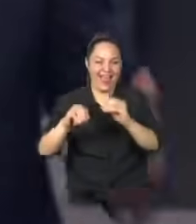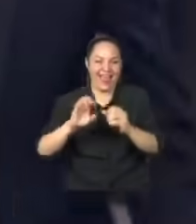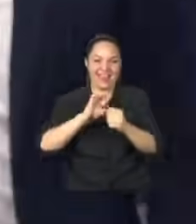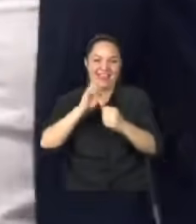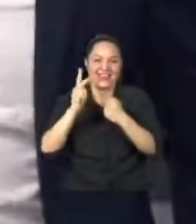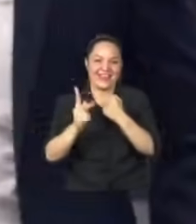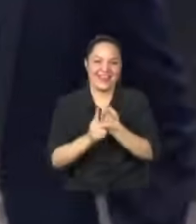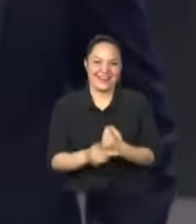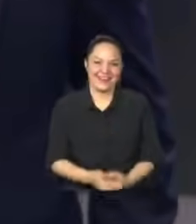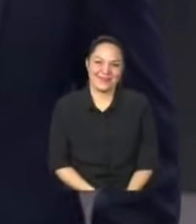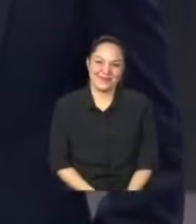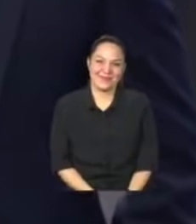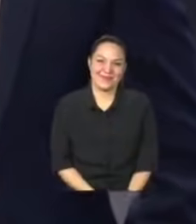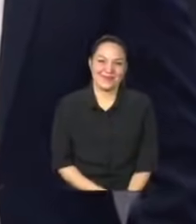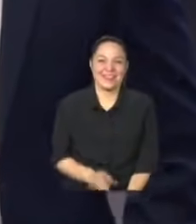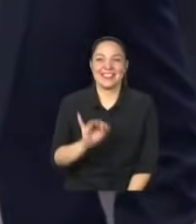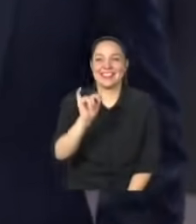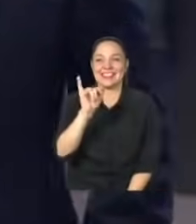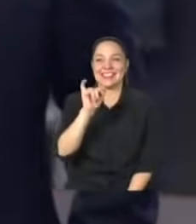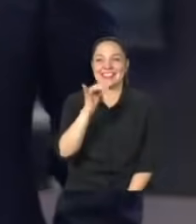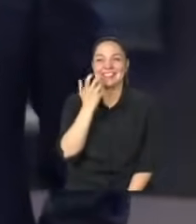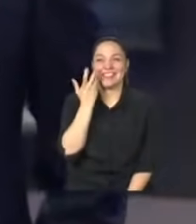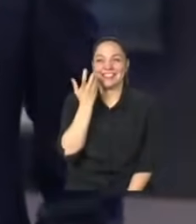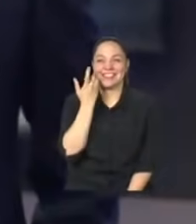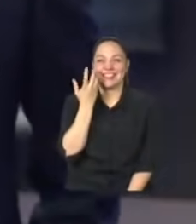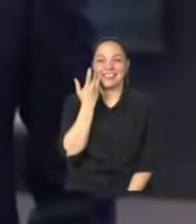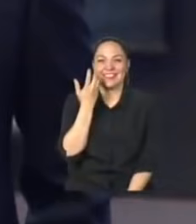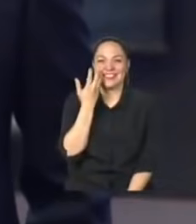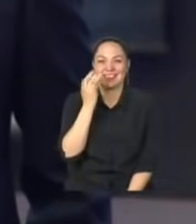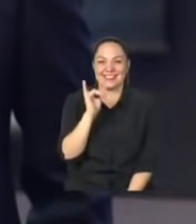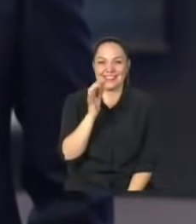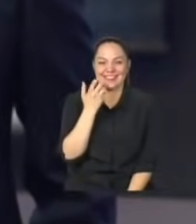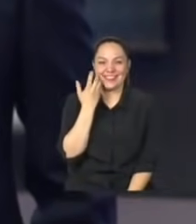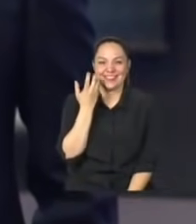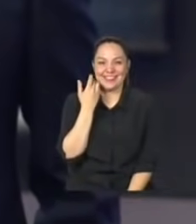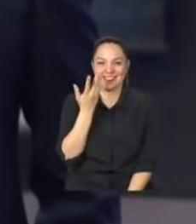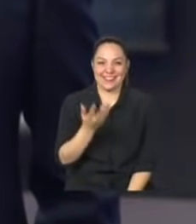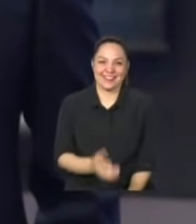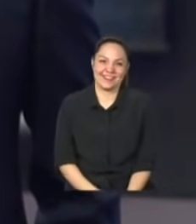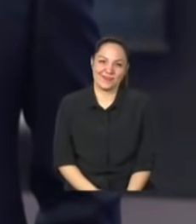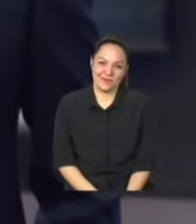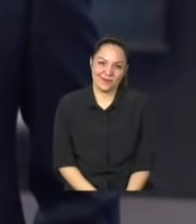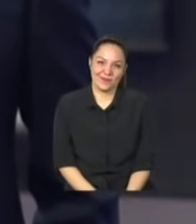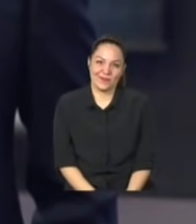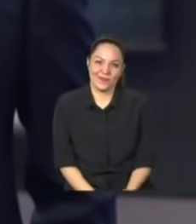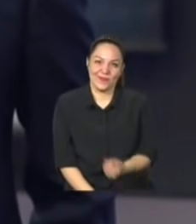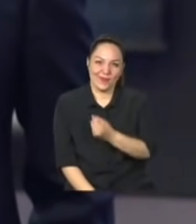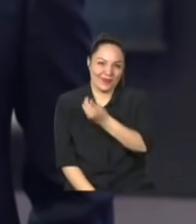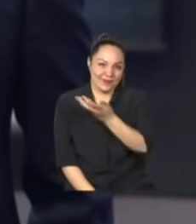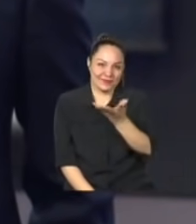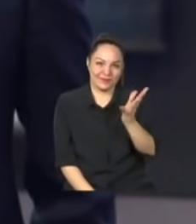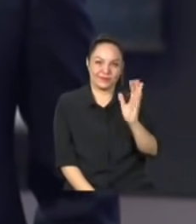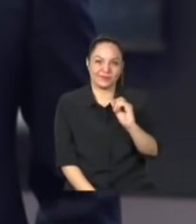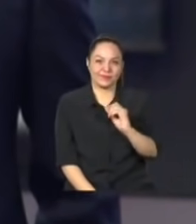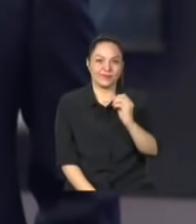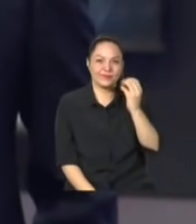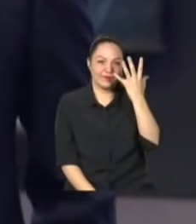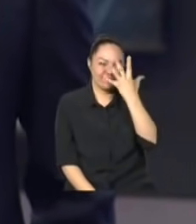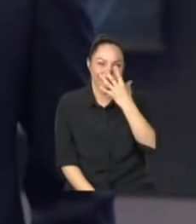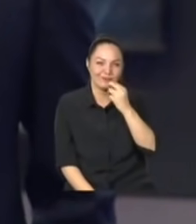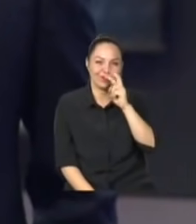¡Oh! ¡Hala! Sí, ya quiero ir, sí, quiero ir a Francia. Mi departamento es muy cerca de la Torre Eiffel, así que tendríamos una muy linda